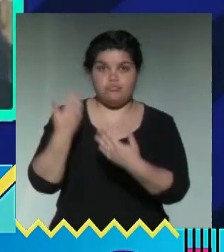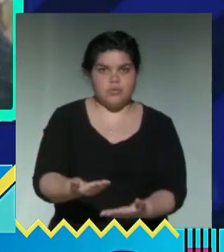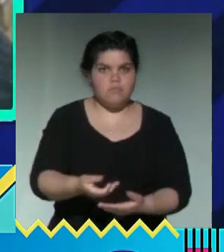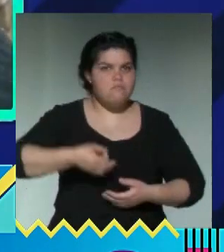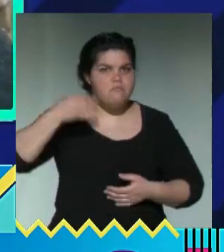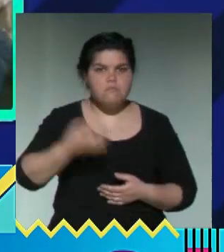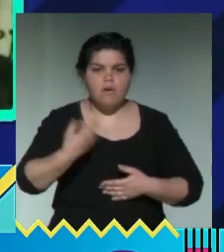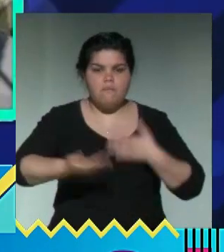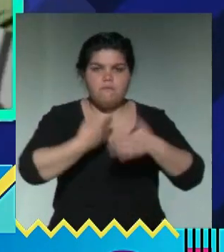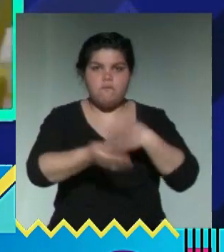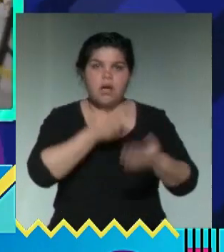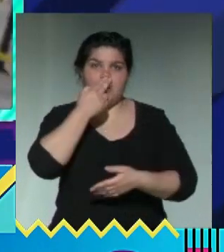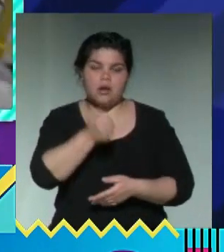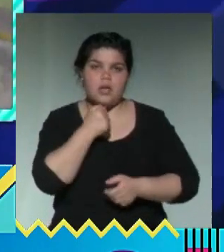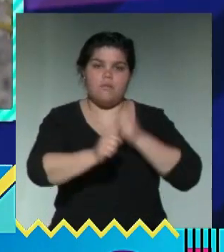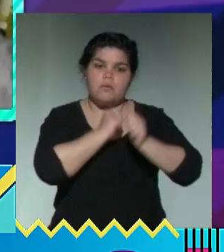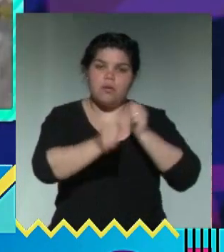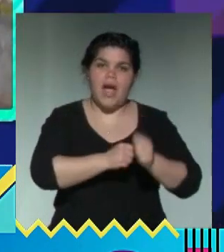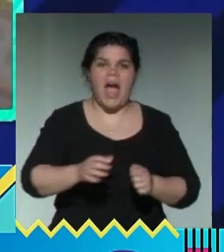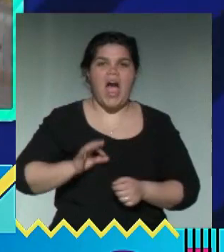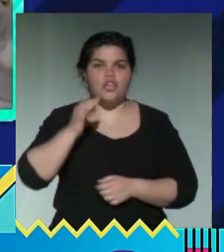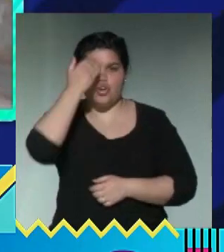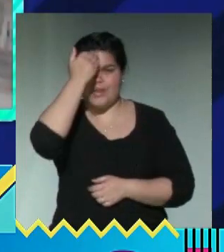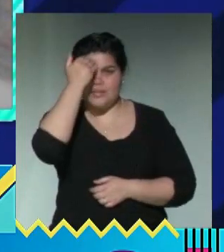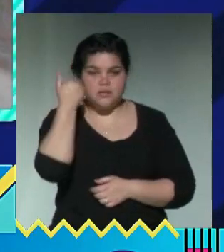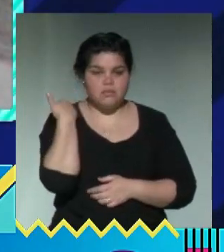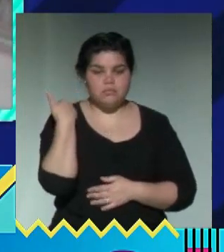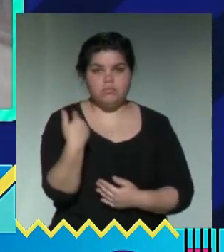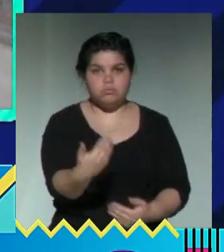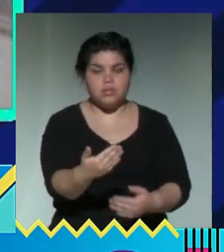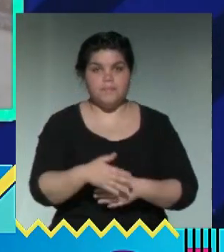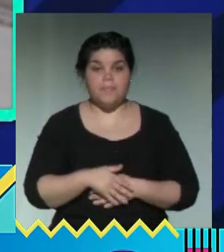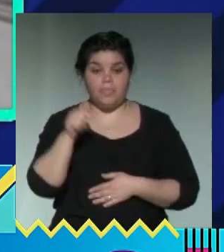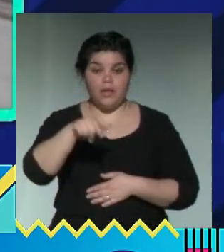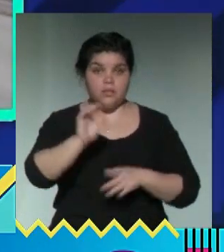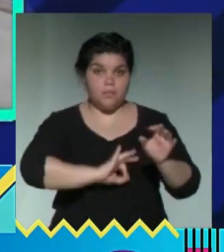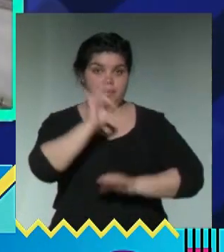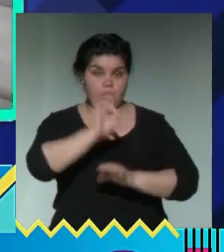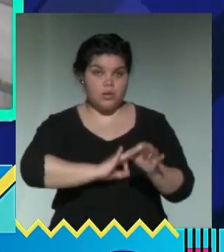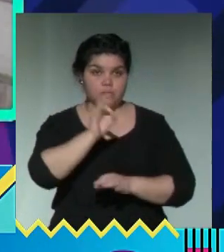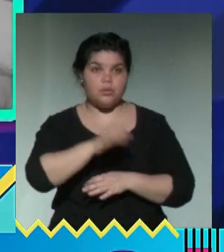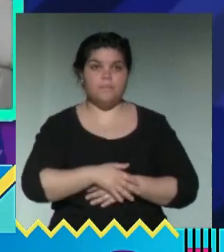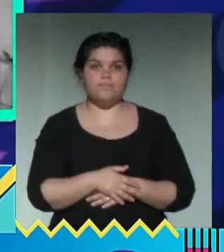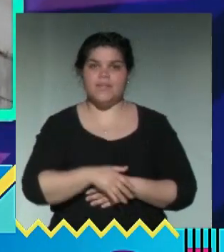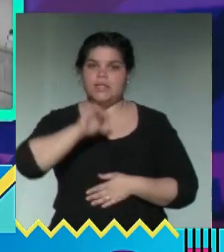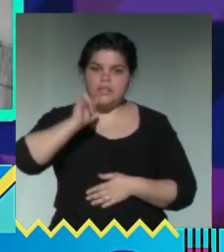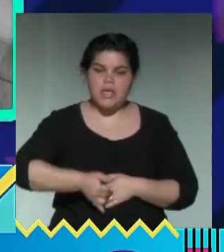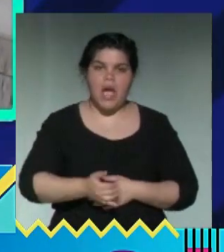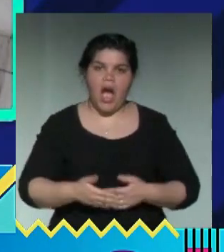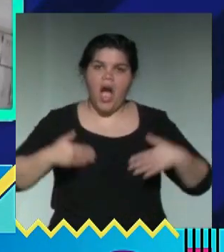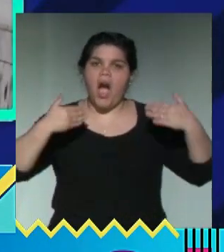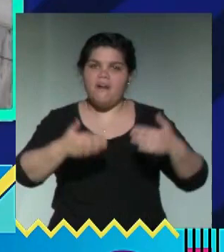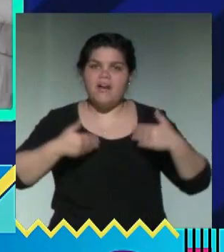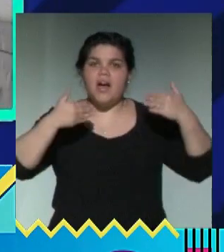proyecto hidroeléctrico en promedio puede llevar 15 años de trabajo, ¿no? Así que este proyecto que tenía ya grandes avances y había tenido